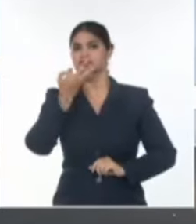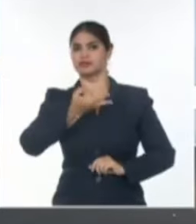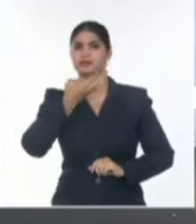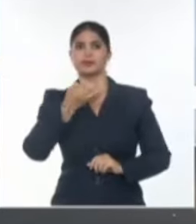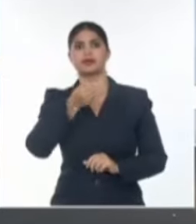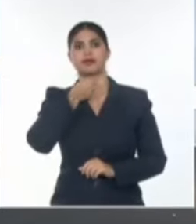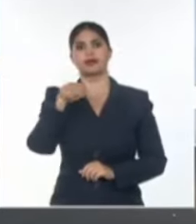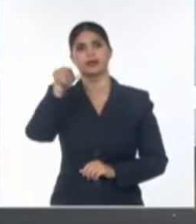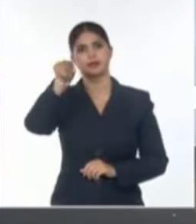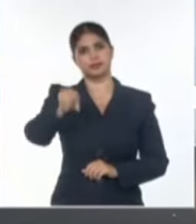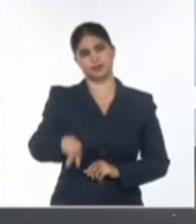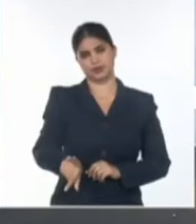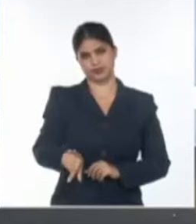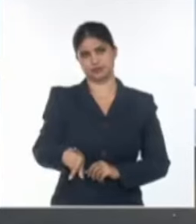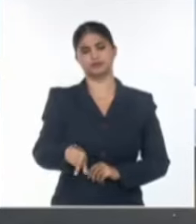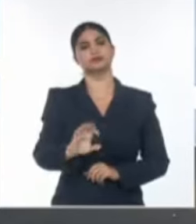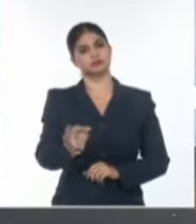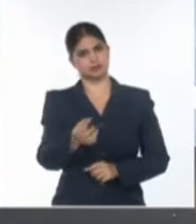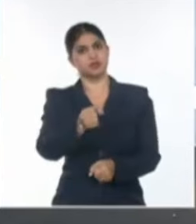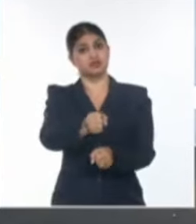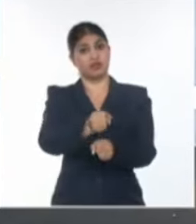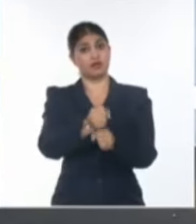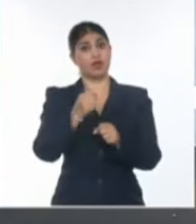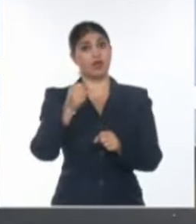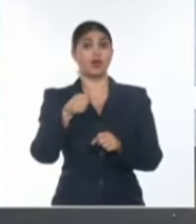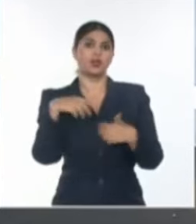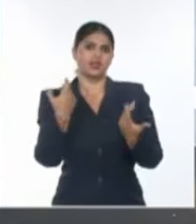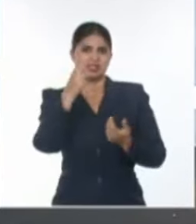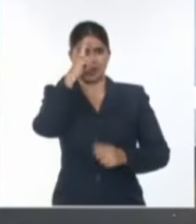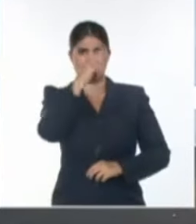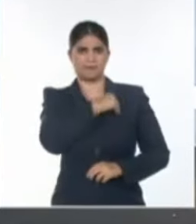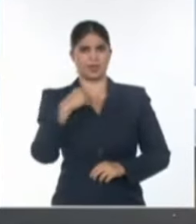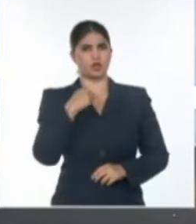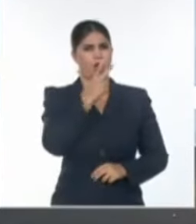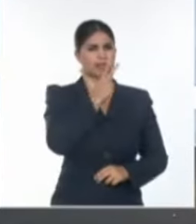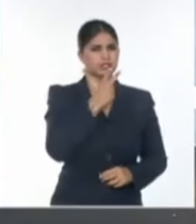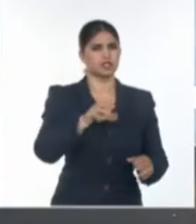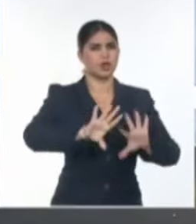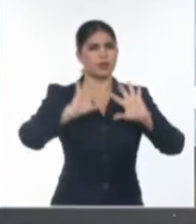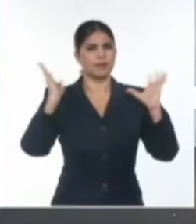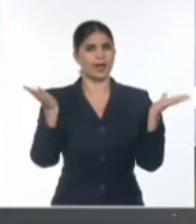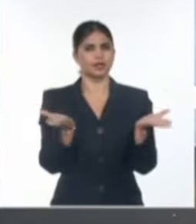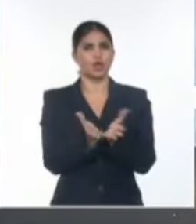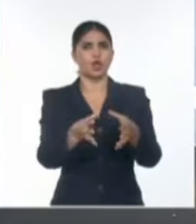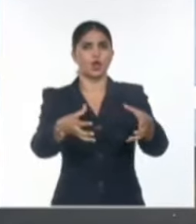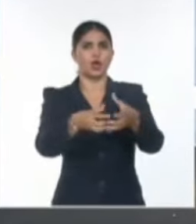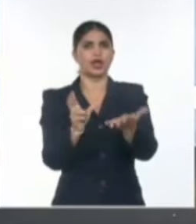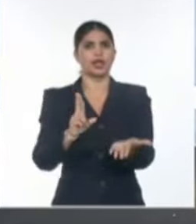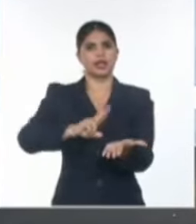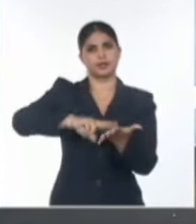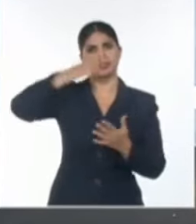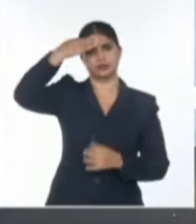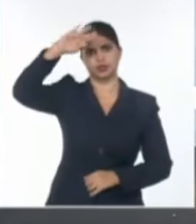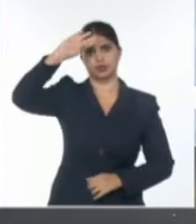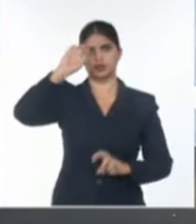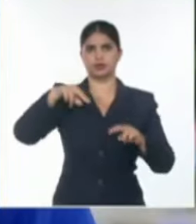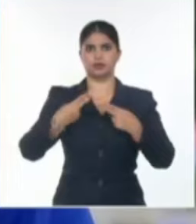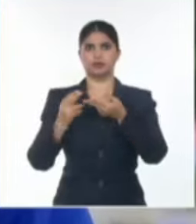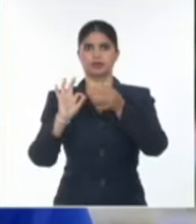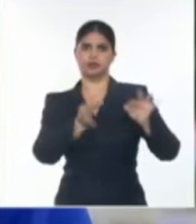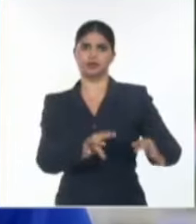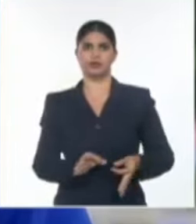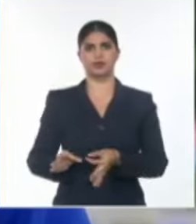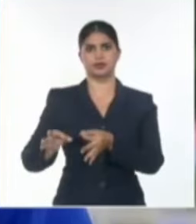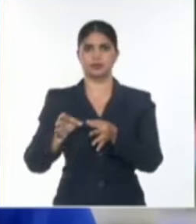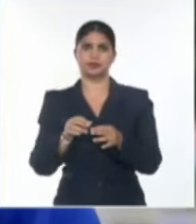y Duanis Hernández sobre el trabajo médico de esa institución para atender a la delegación cubana durante los Juegos Olímpicos.